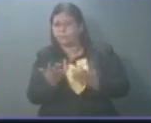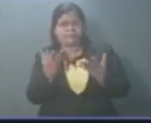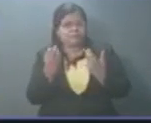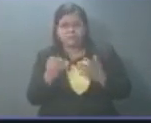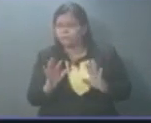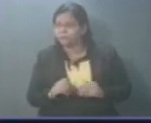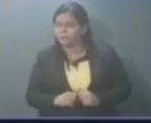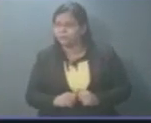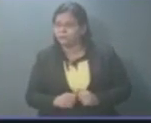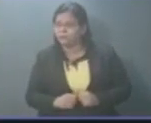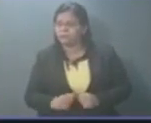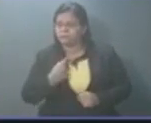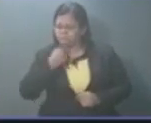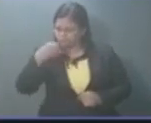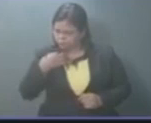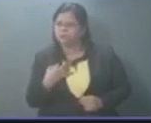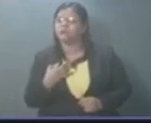querido